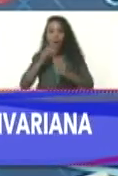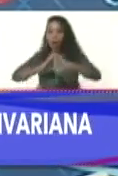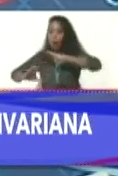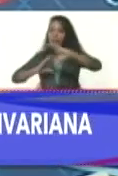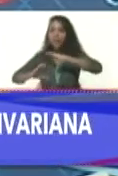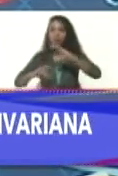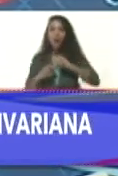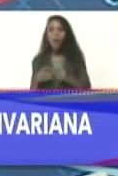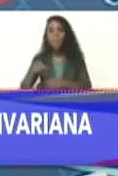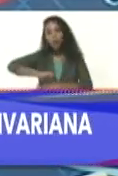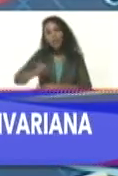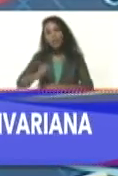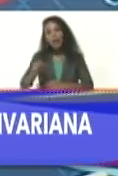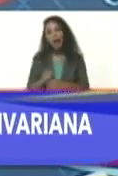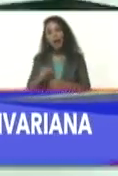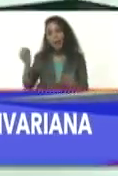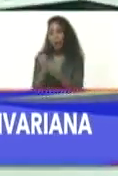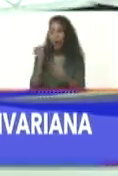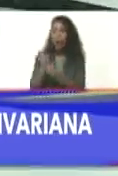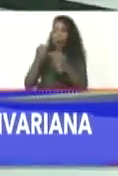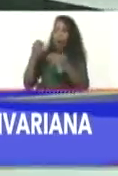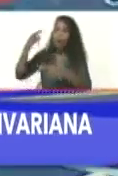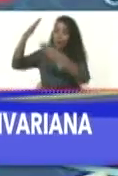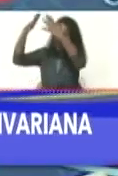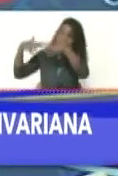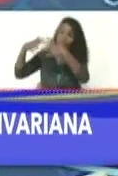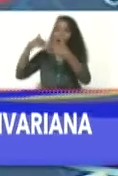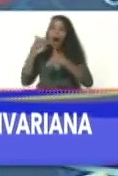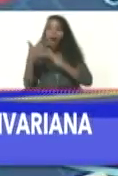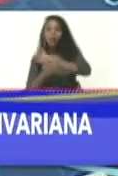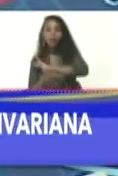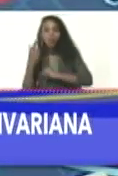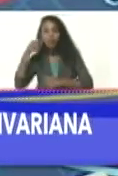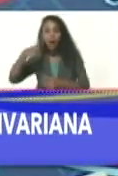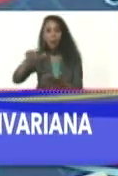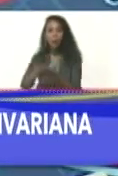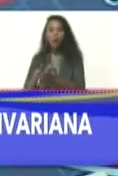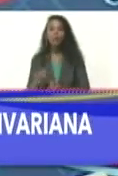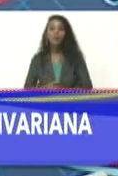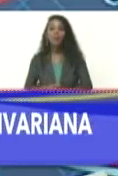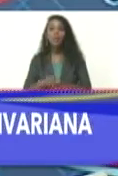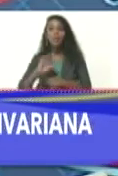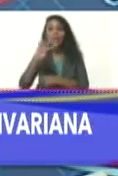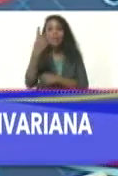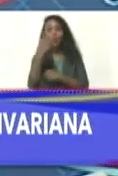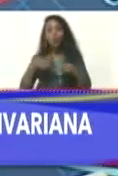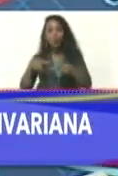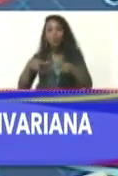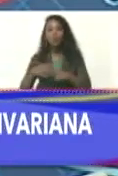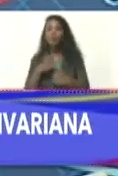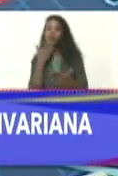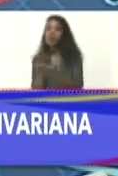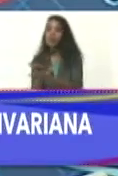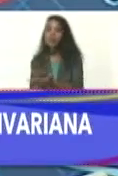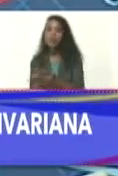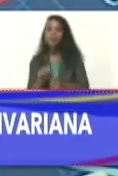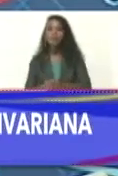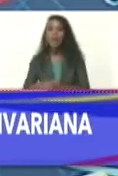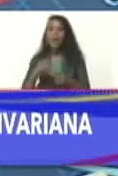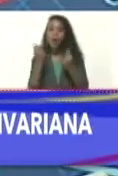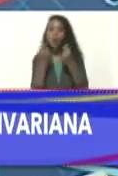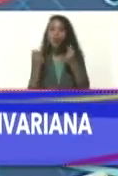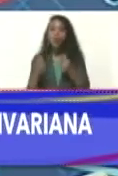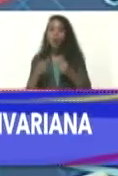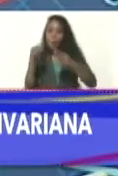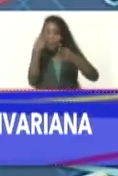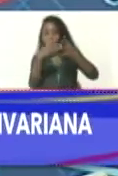Comunicaciones Policiales y Gestión de Riesgo, aprobado en primer lugar. Segundo lugar, me solicitan recursos por el